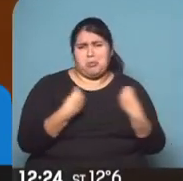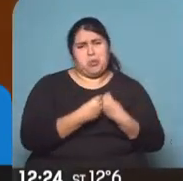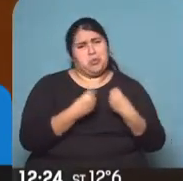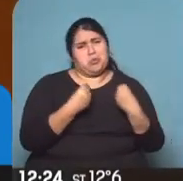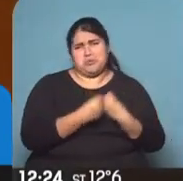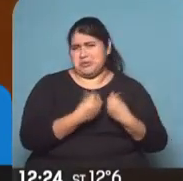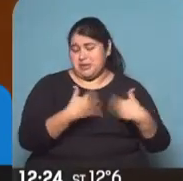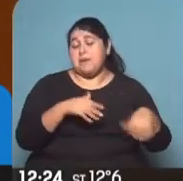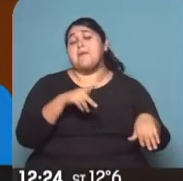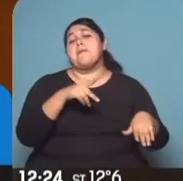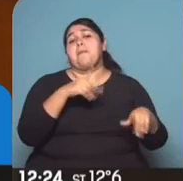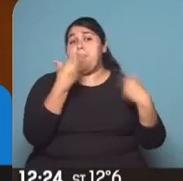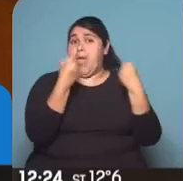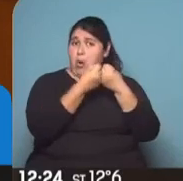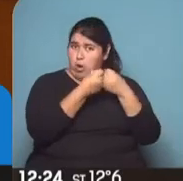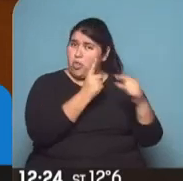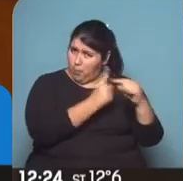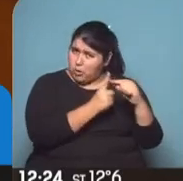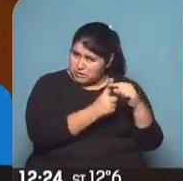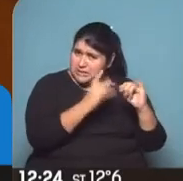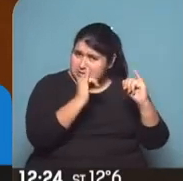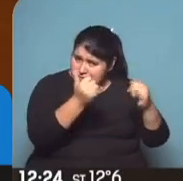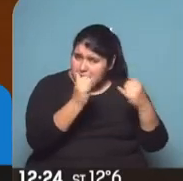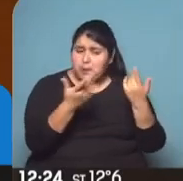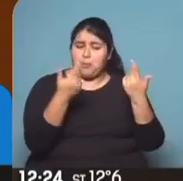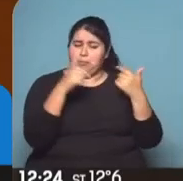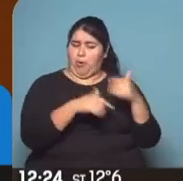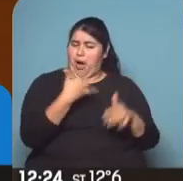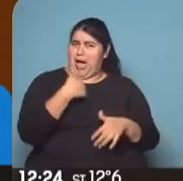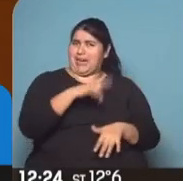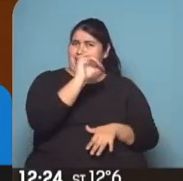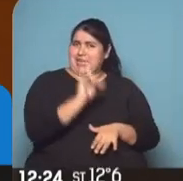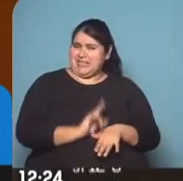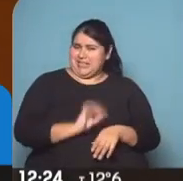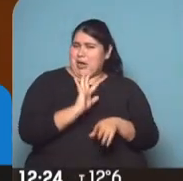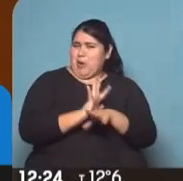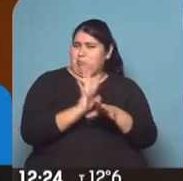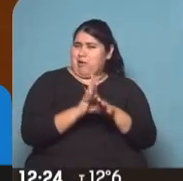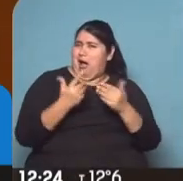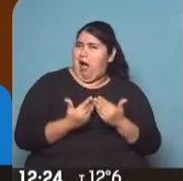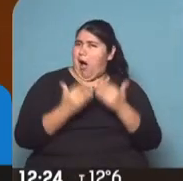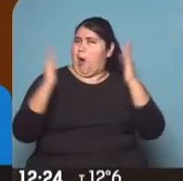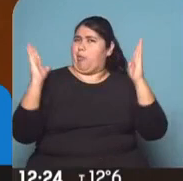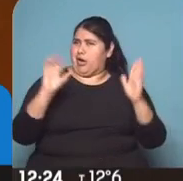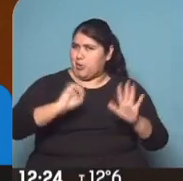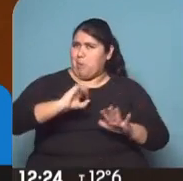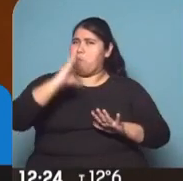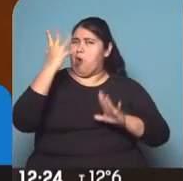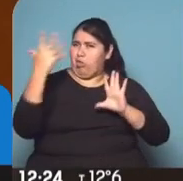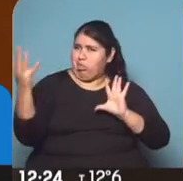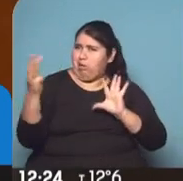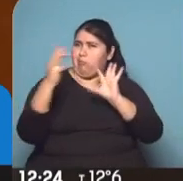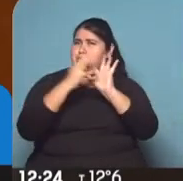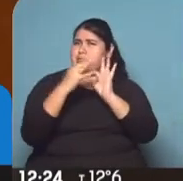es muy positivo nos permite argentina abrirnos a un ser un país mucho más moderno con un mercado